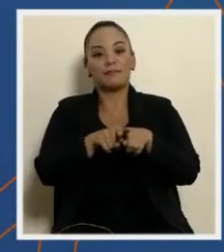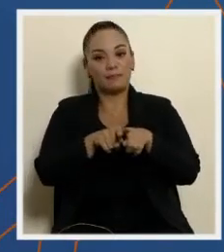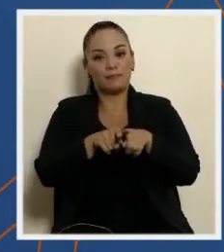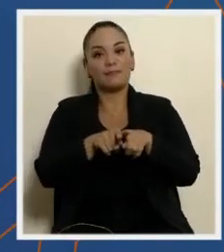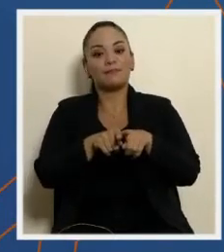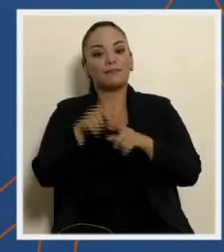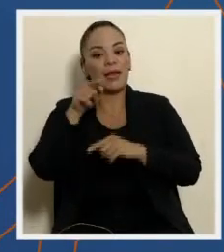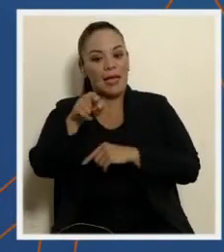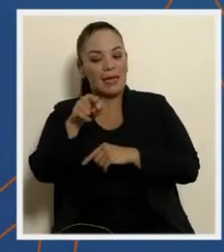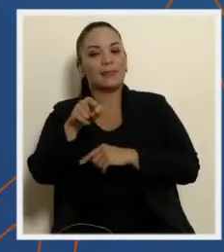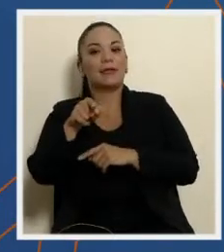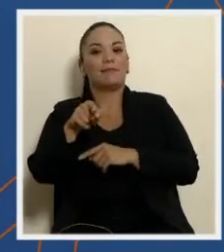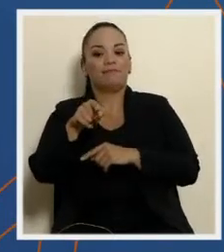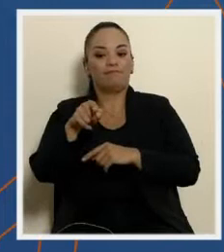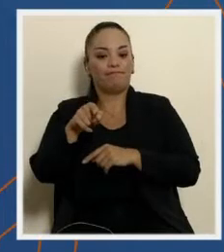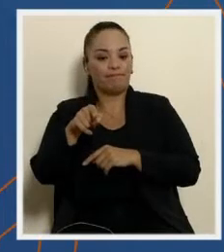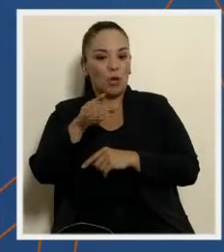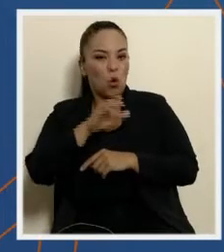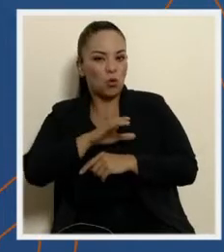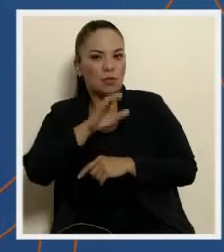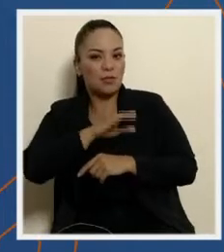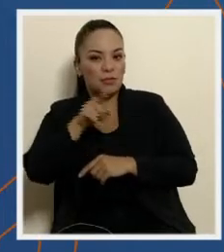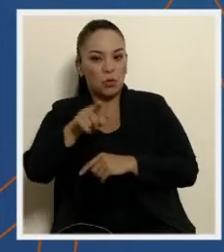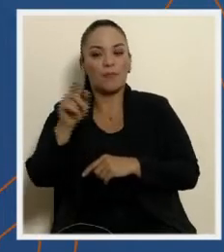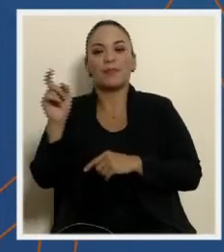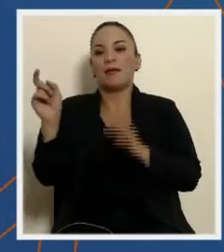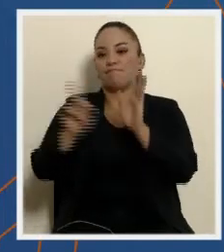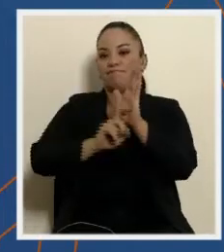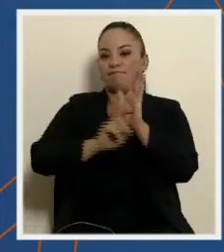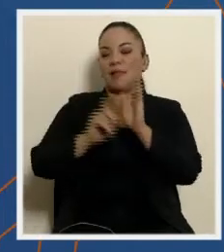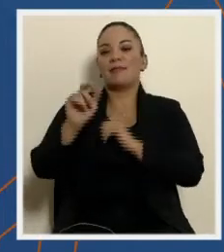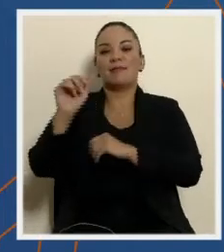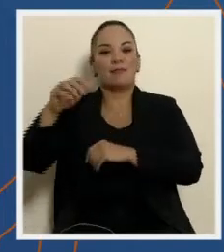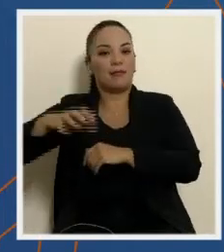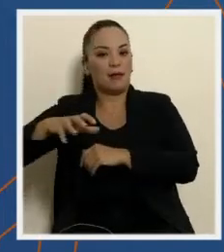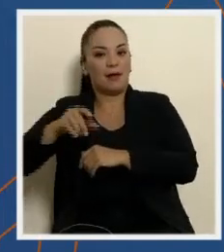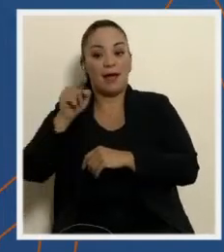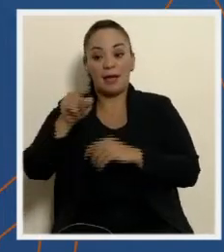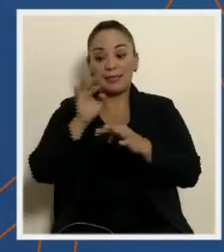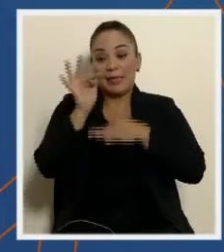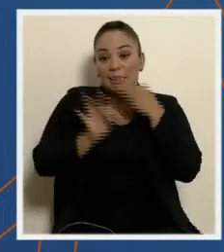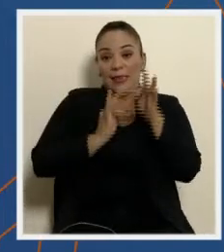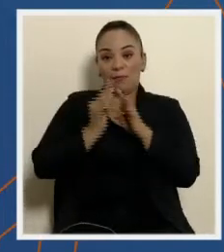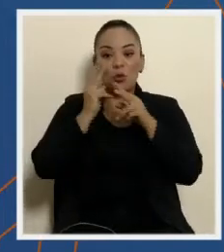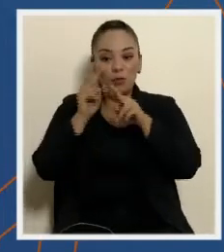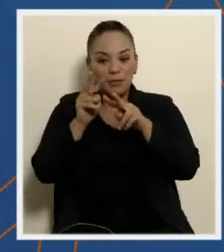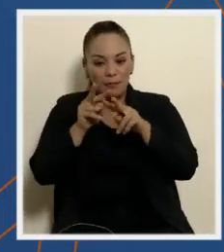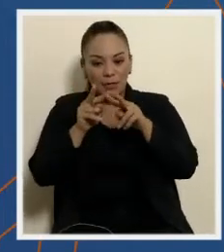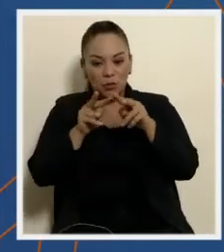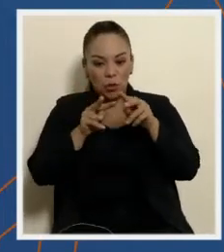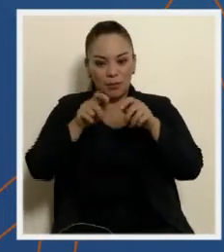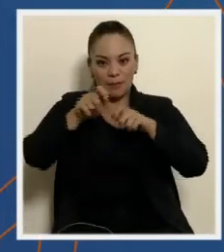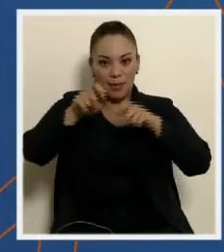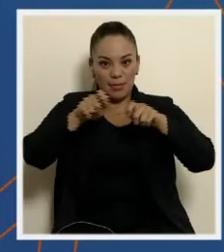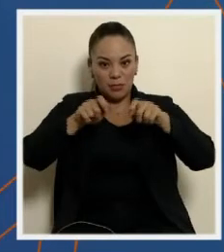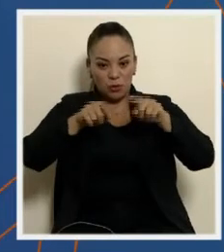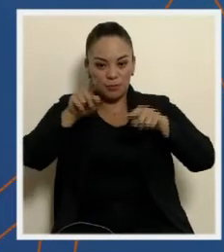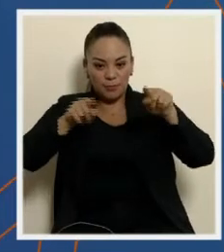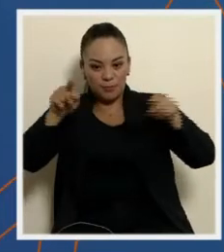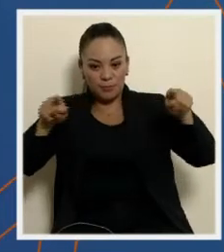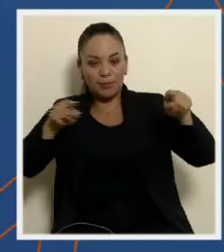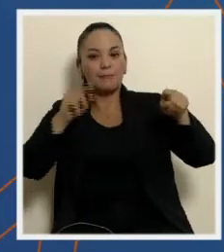esa condición de alerta naranja. Este tipo de medición, este tipo de observaciones es lo que tenemos